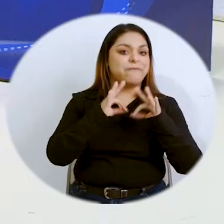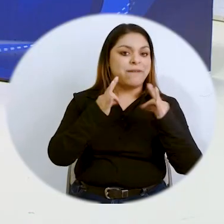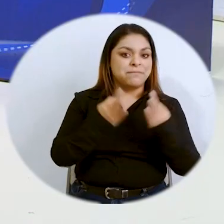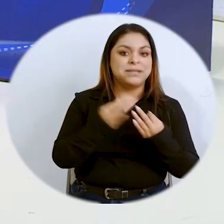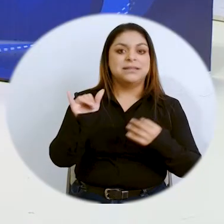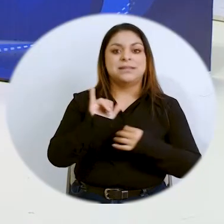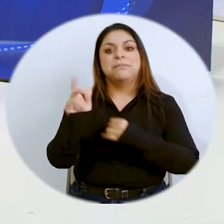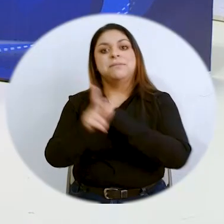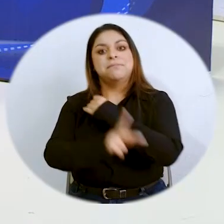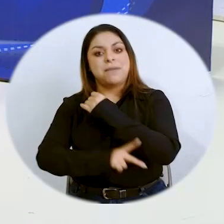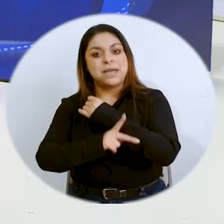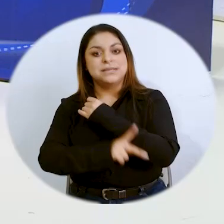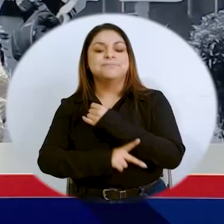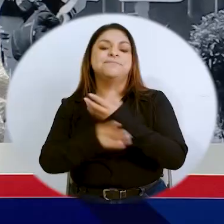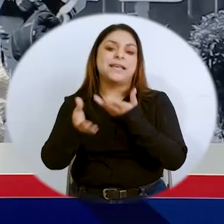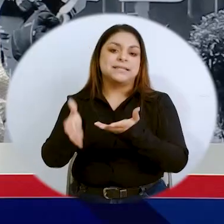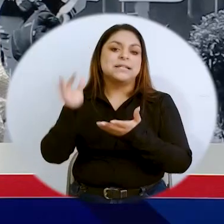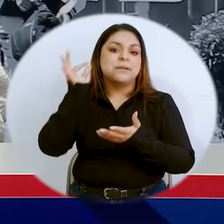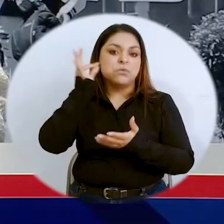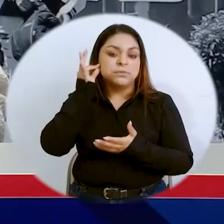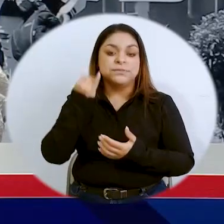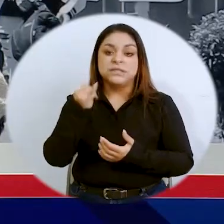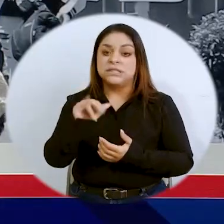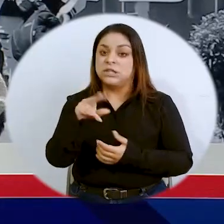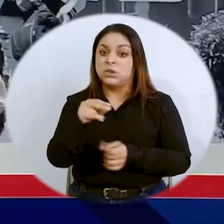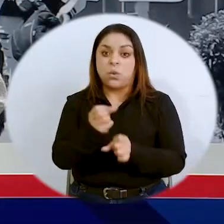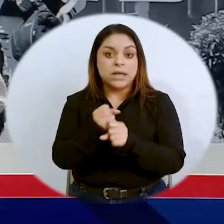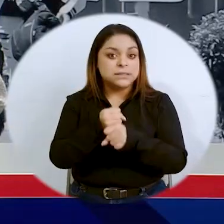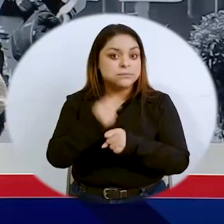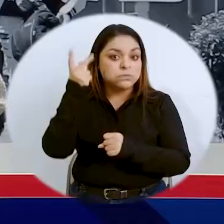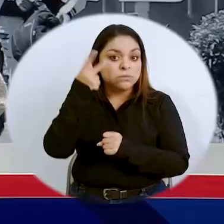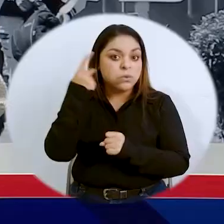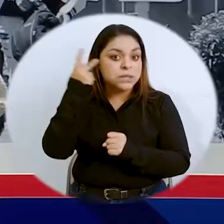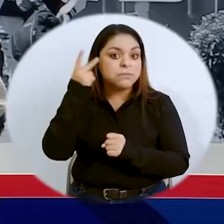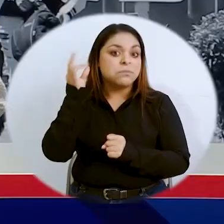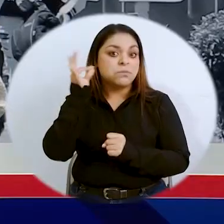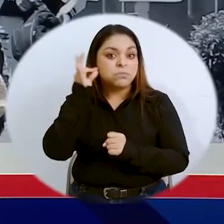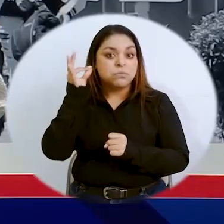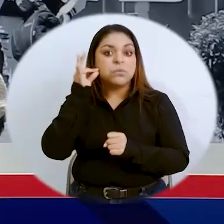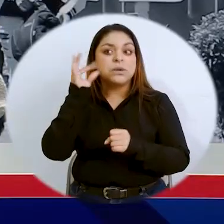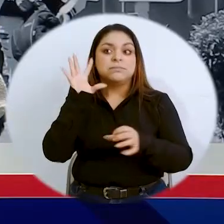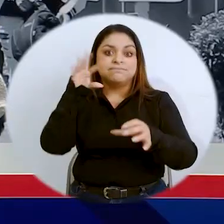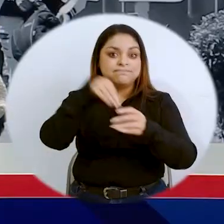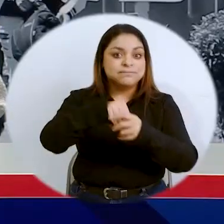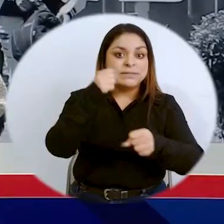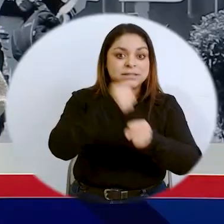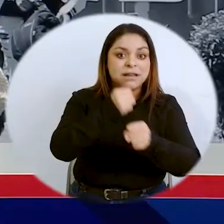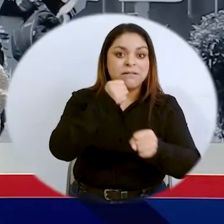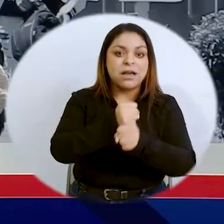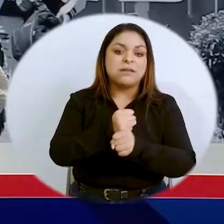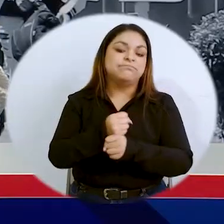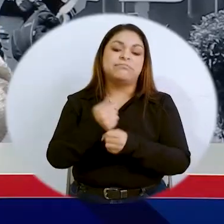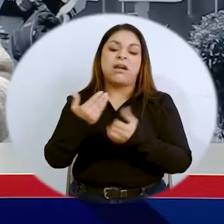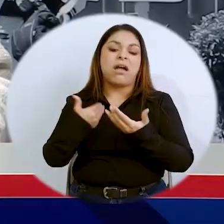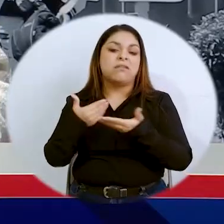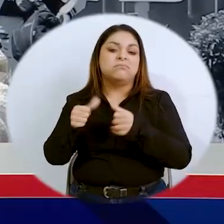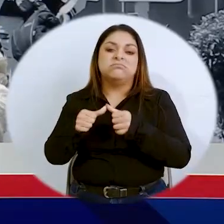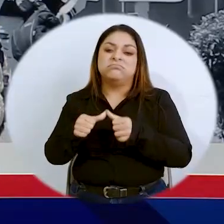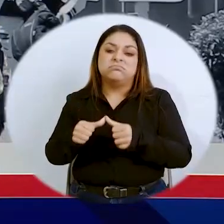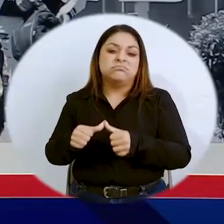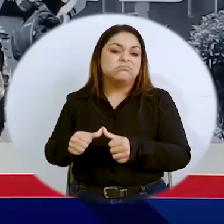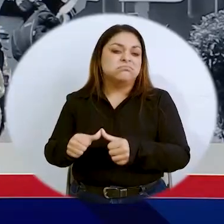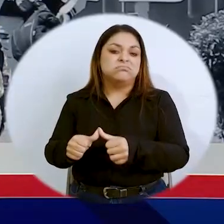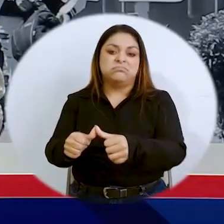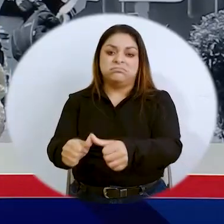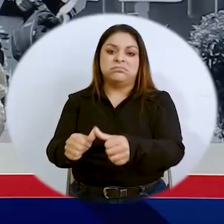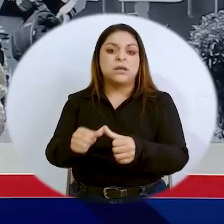sino también al país, es en las mujeres. Y si no hacemos políticas para que las mujeres se inserten en el mercado de trabajo, vamos a seguir teniendo esto,